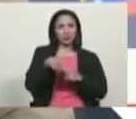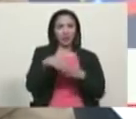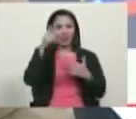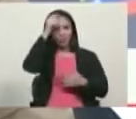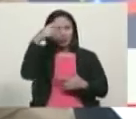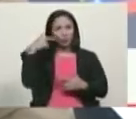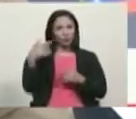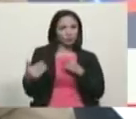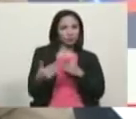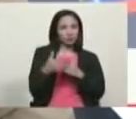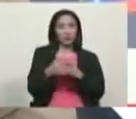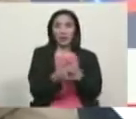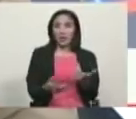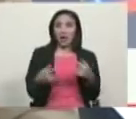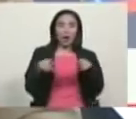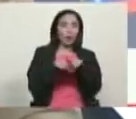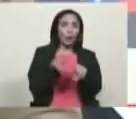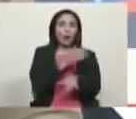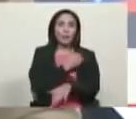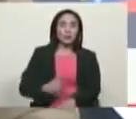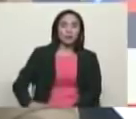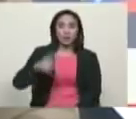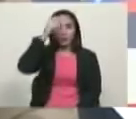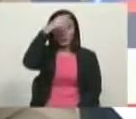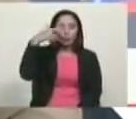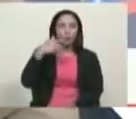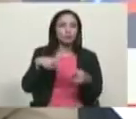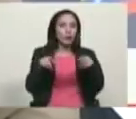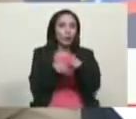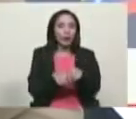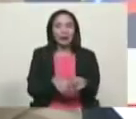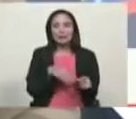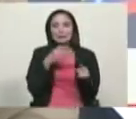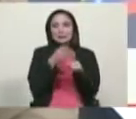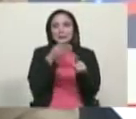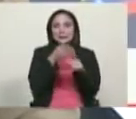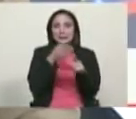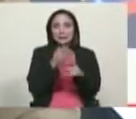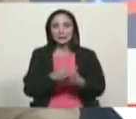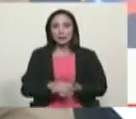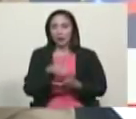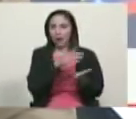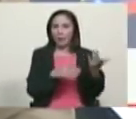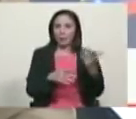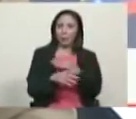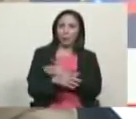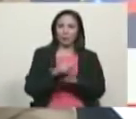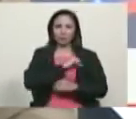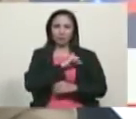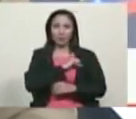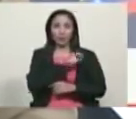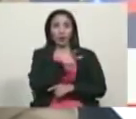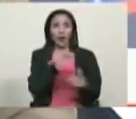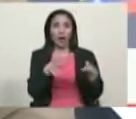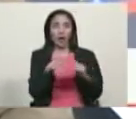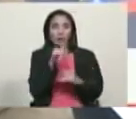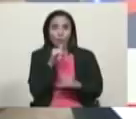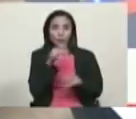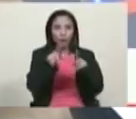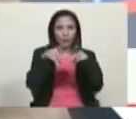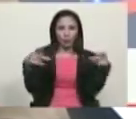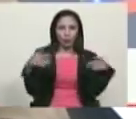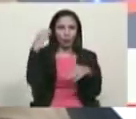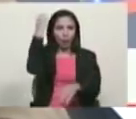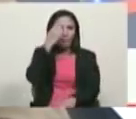Le ha dado su bendición a Donald Trump por cobardía. Ya en la prensa española han publicado cómo